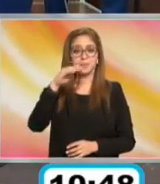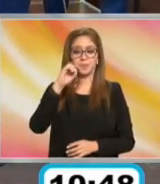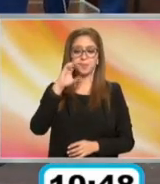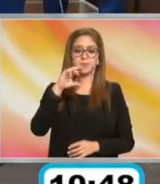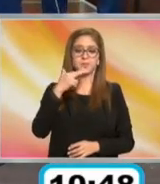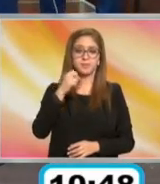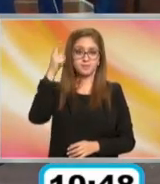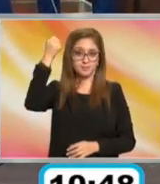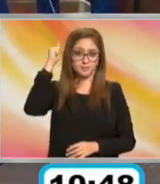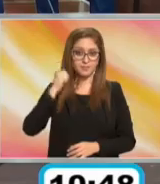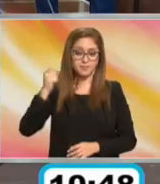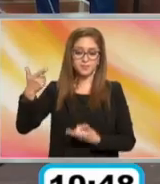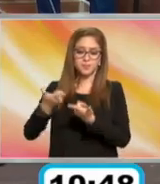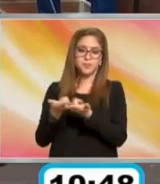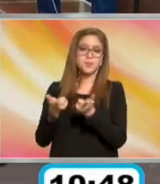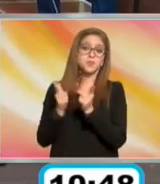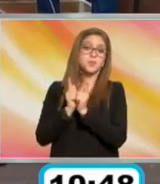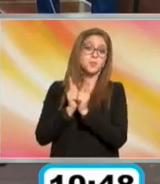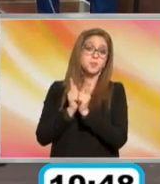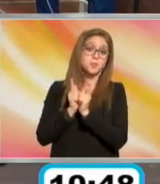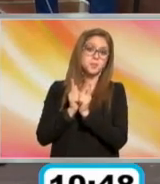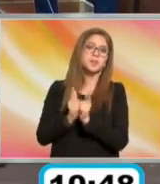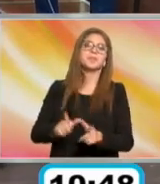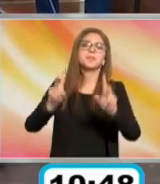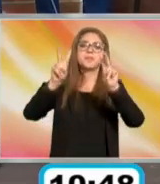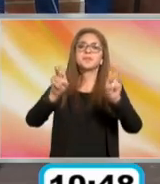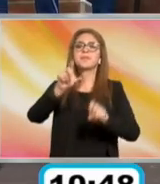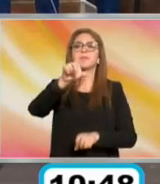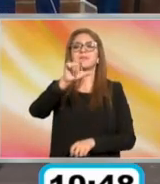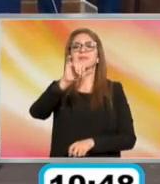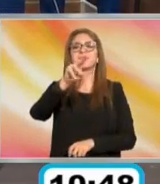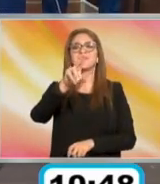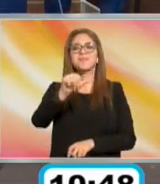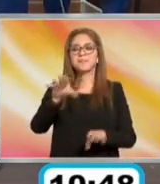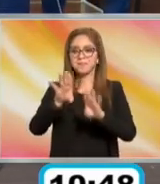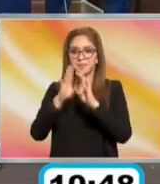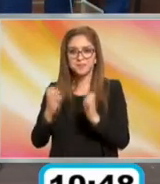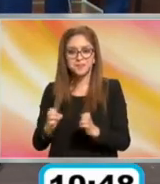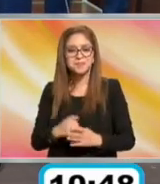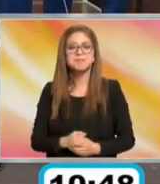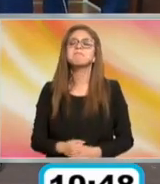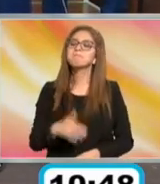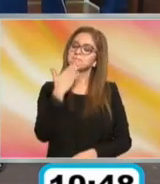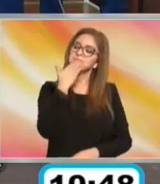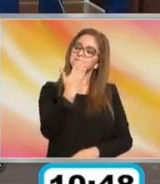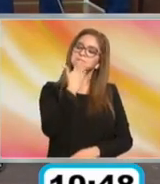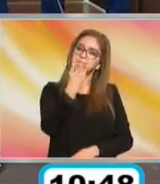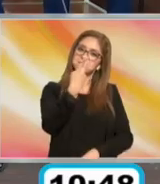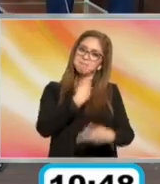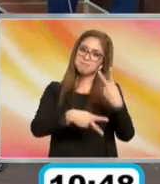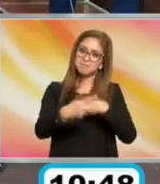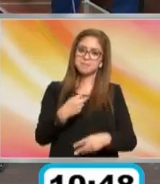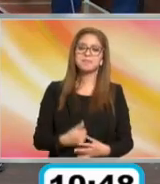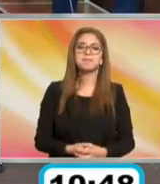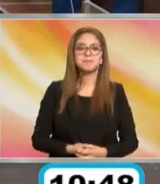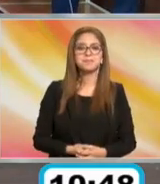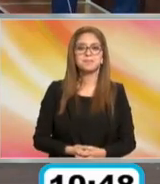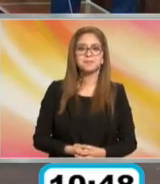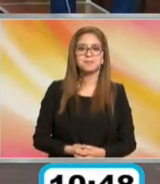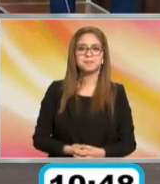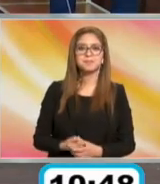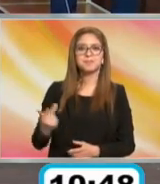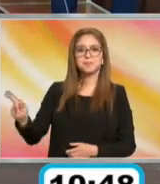Mochis, Sinaloa, Grupo Libra. ¿Cómo están? Muy bien, Dani. Bienvenidos. Dani, echándole ganas, mi Dani, sí, Paisanos, claro que